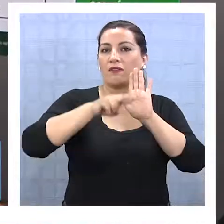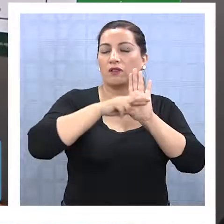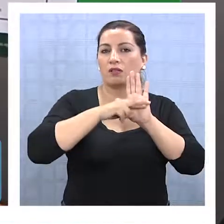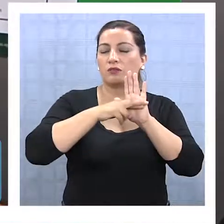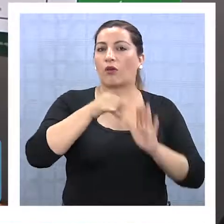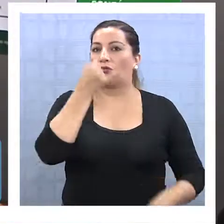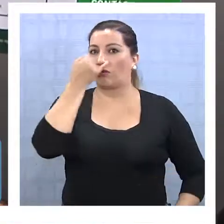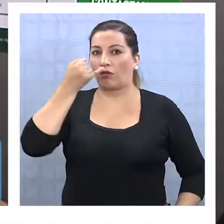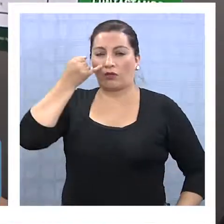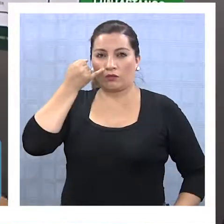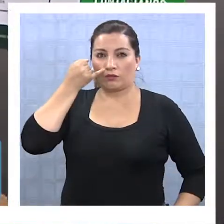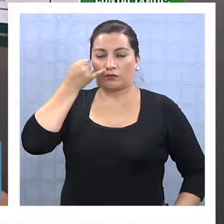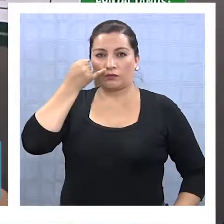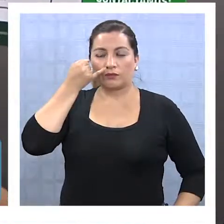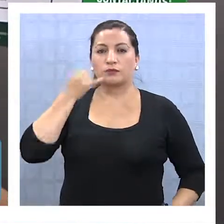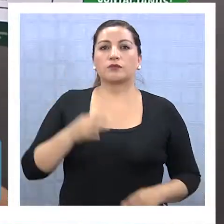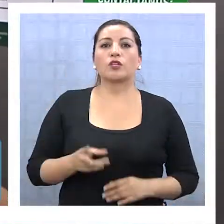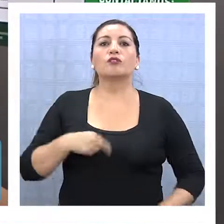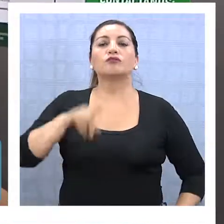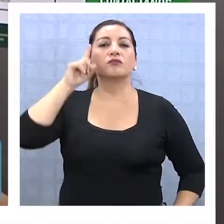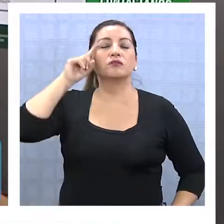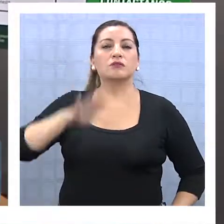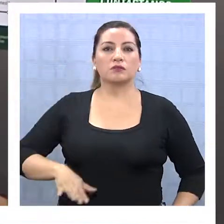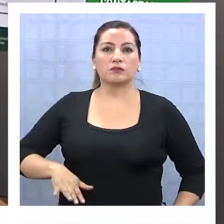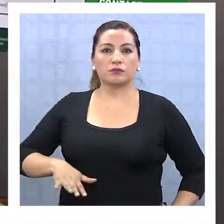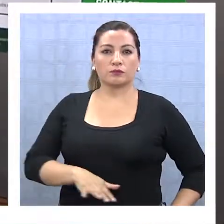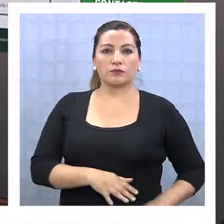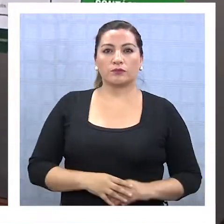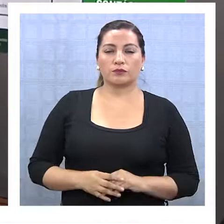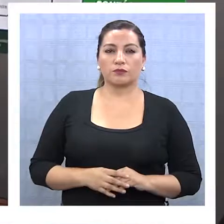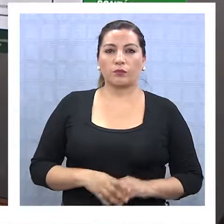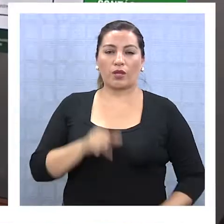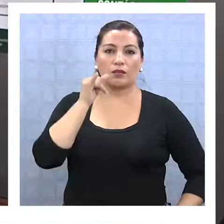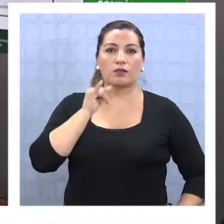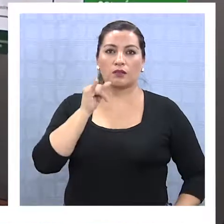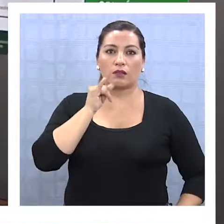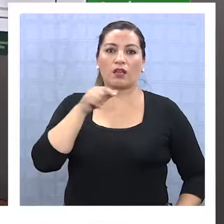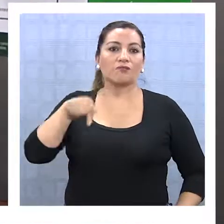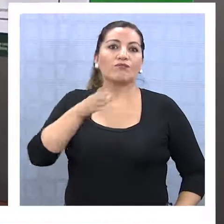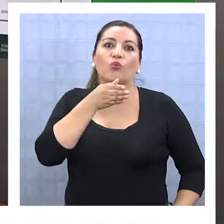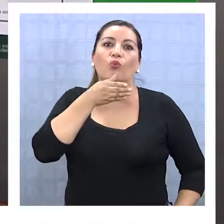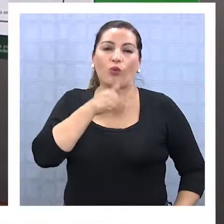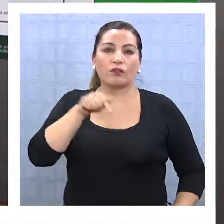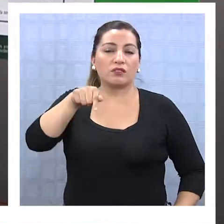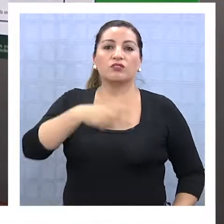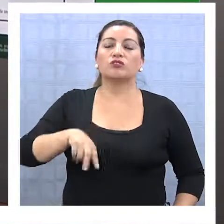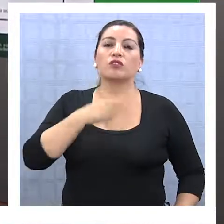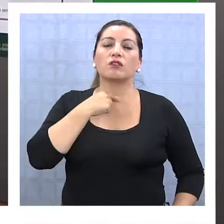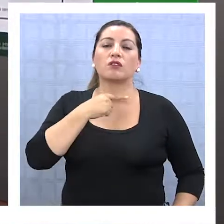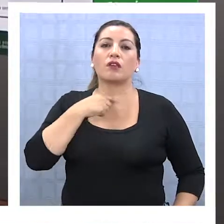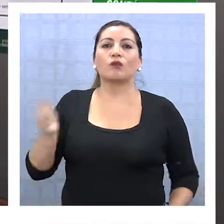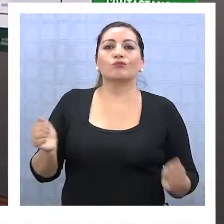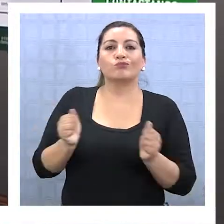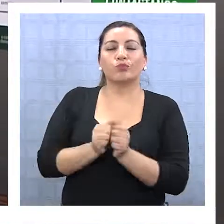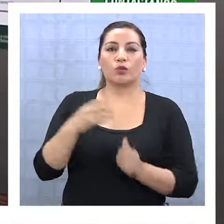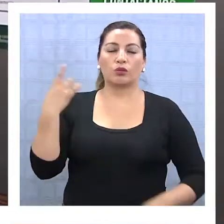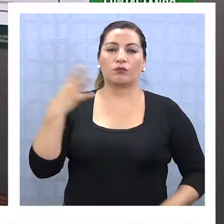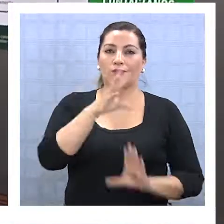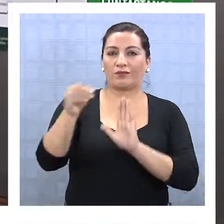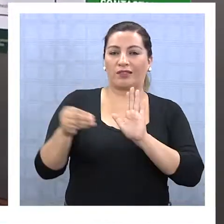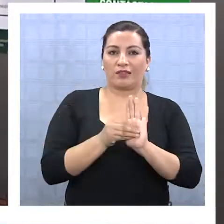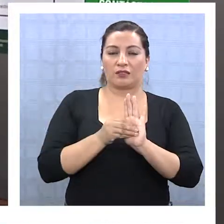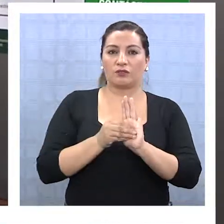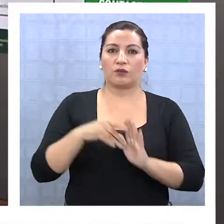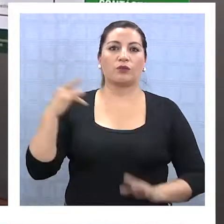de drogodependencia. Sabemos que ahí en Iquique no está y quisimos traerla justamente por la